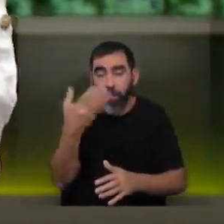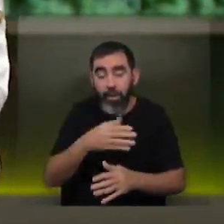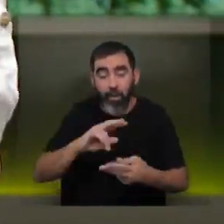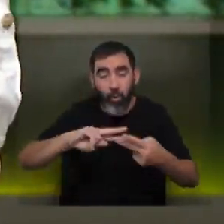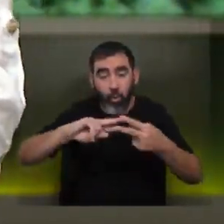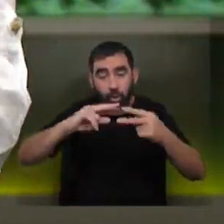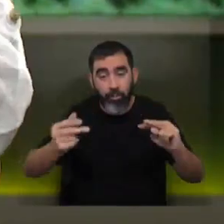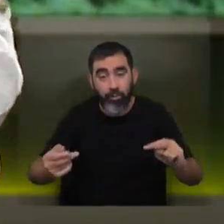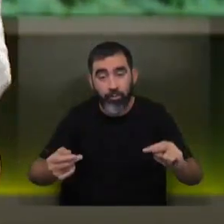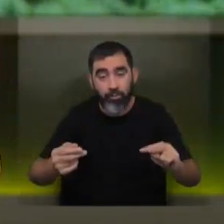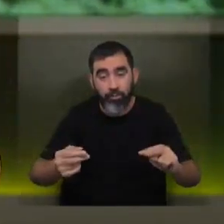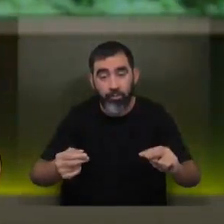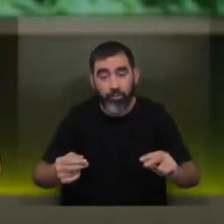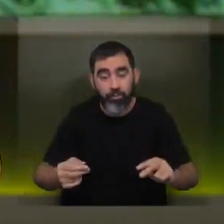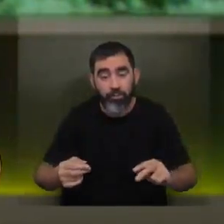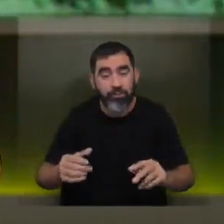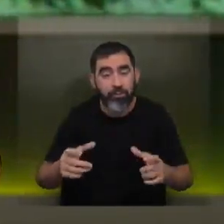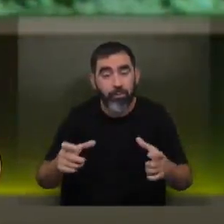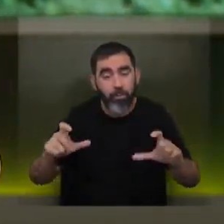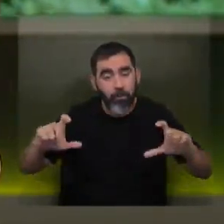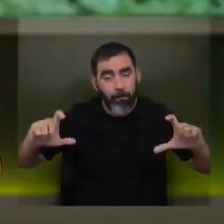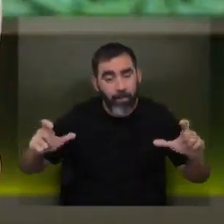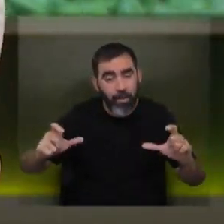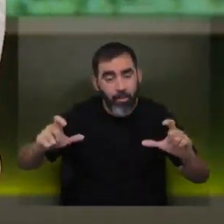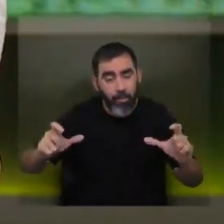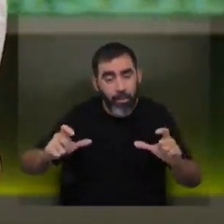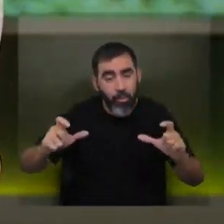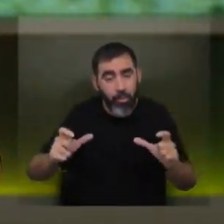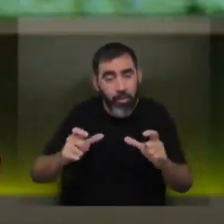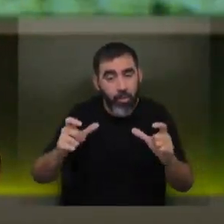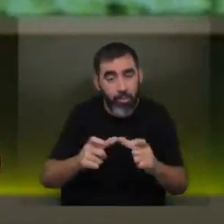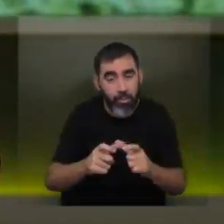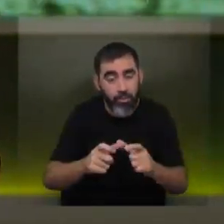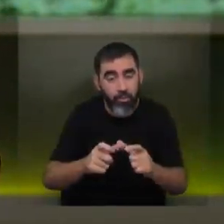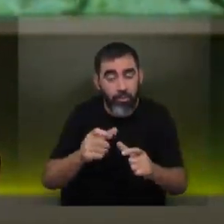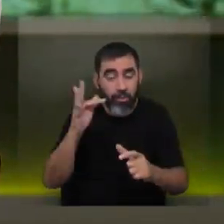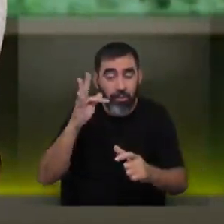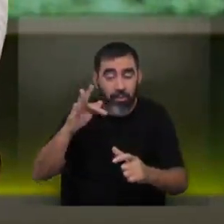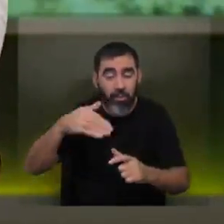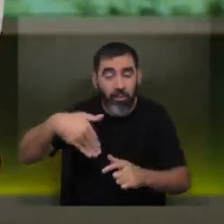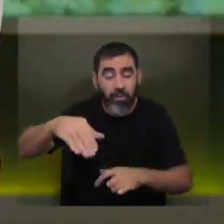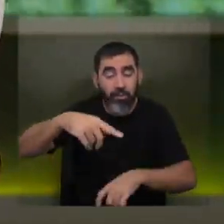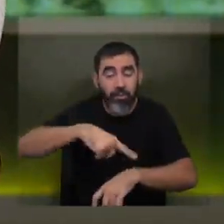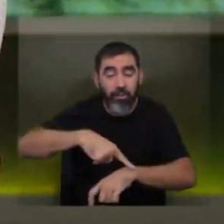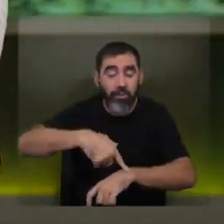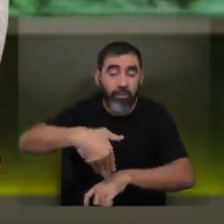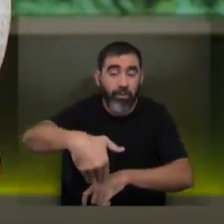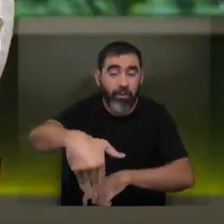generalmente se va achicando y achicando a medida que